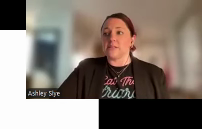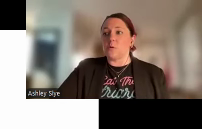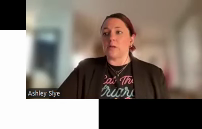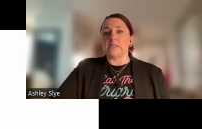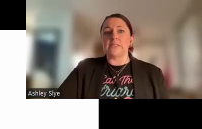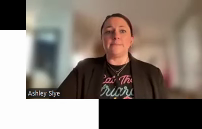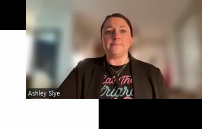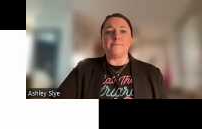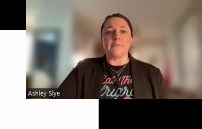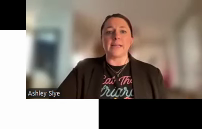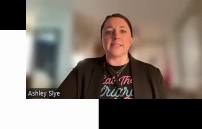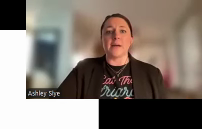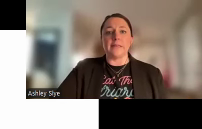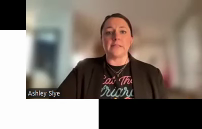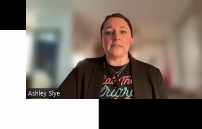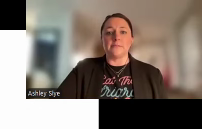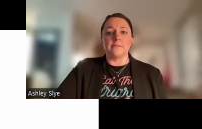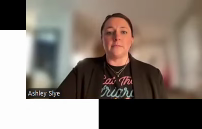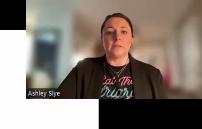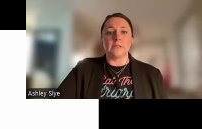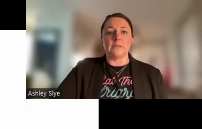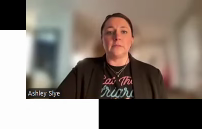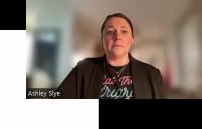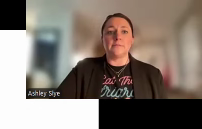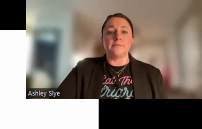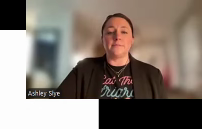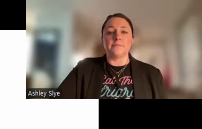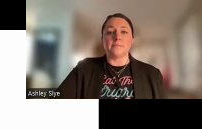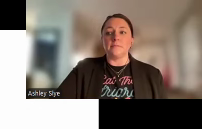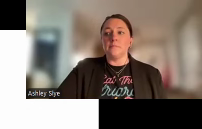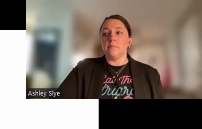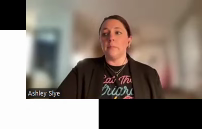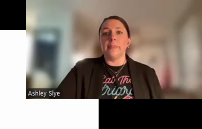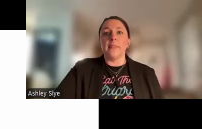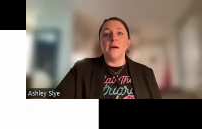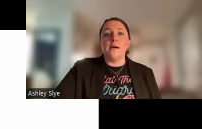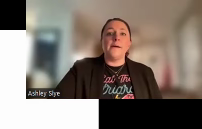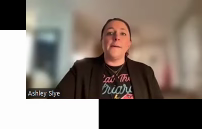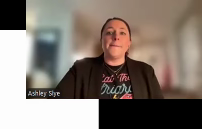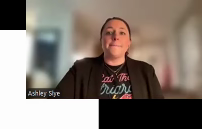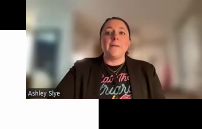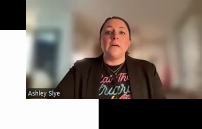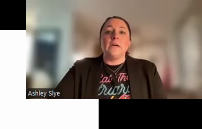es el tipo de acceso que tienen para poderles proporcionar como una opción.